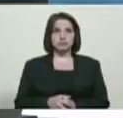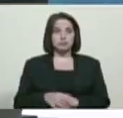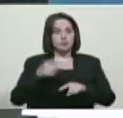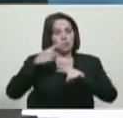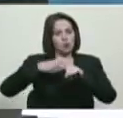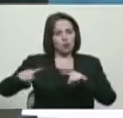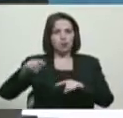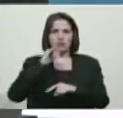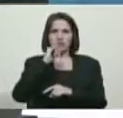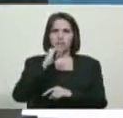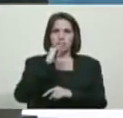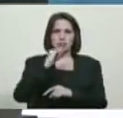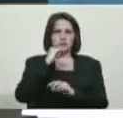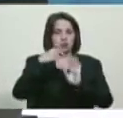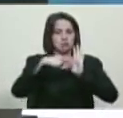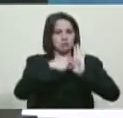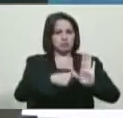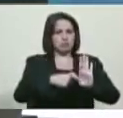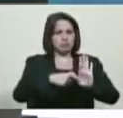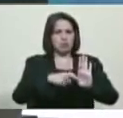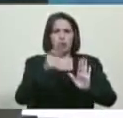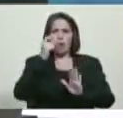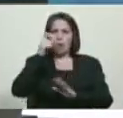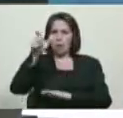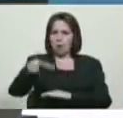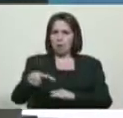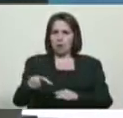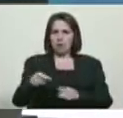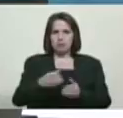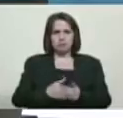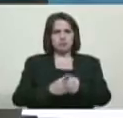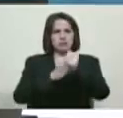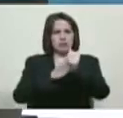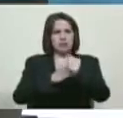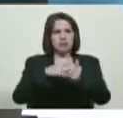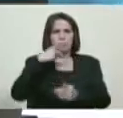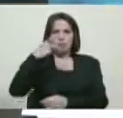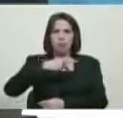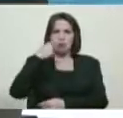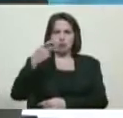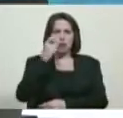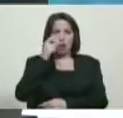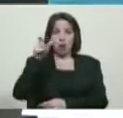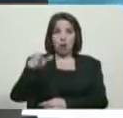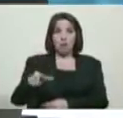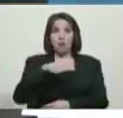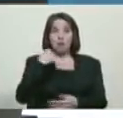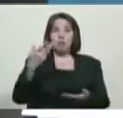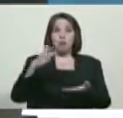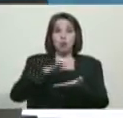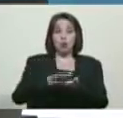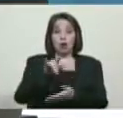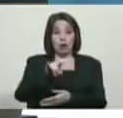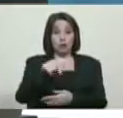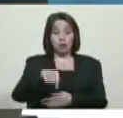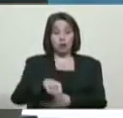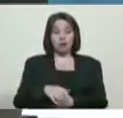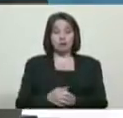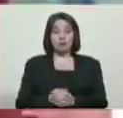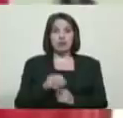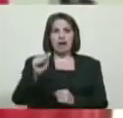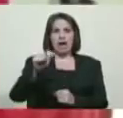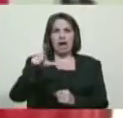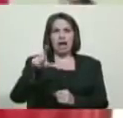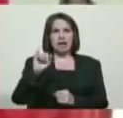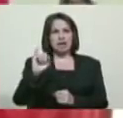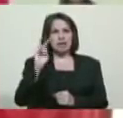En otras informaciones, el destacado dirigente político y luchador social Alí Rodríguez Araque falleció este lunes.